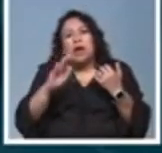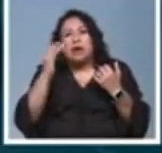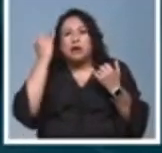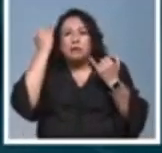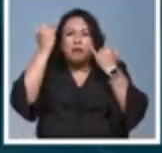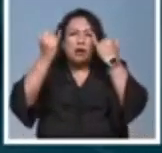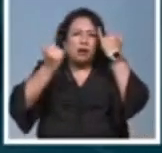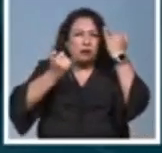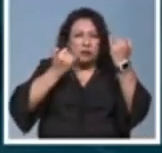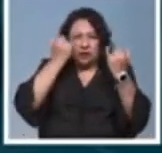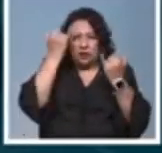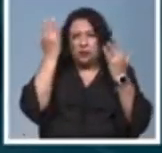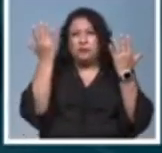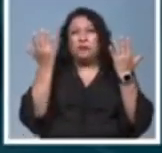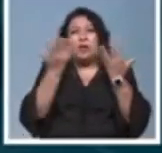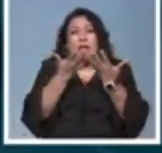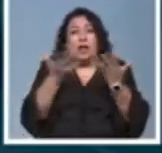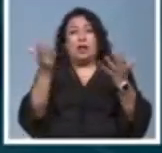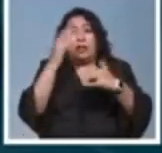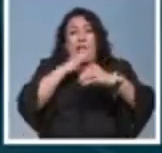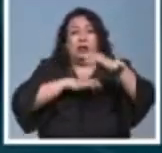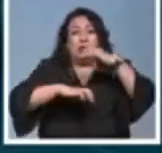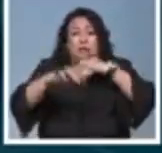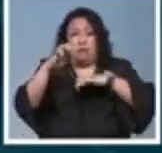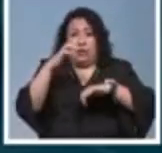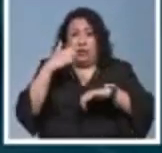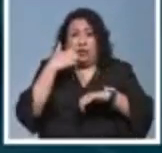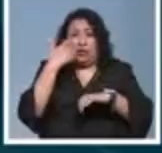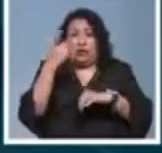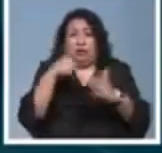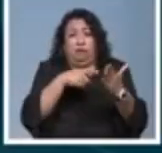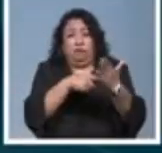imaginarios que las grandes corporaciones nos quieren